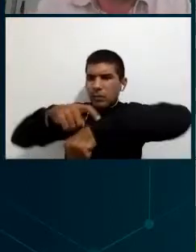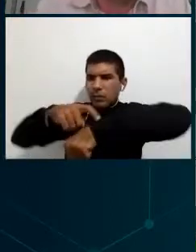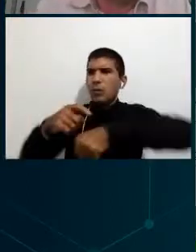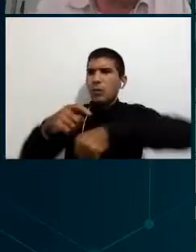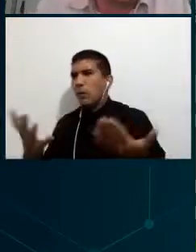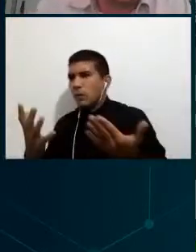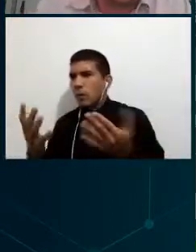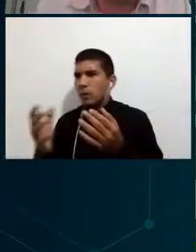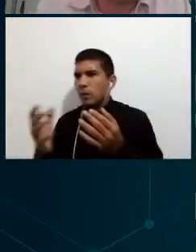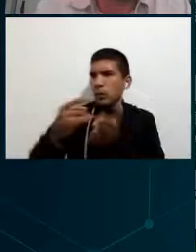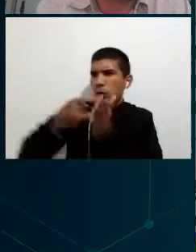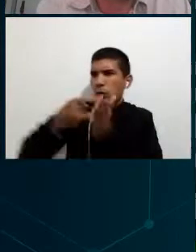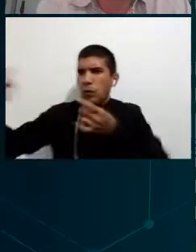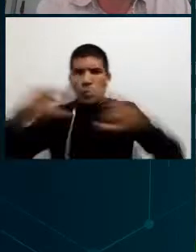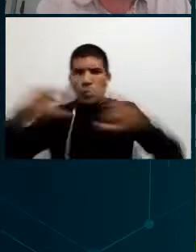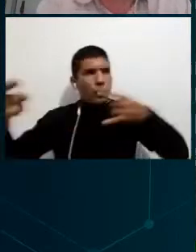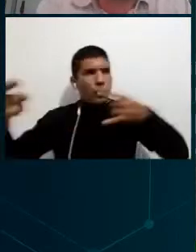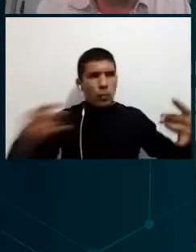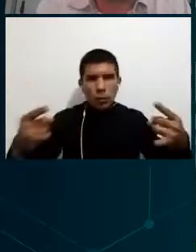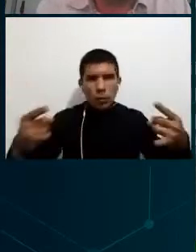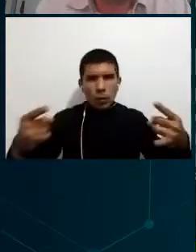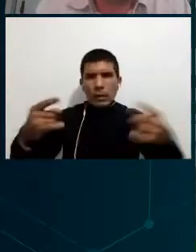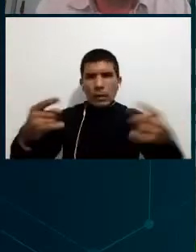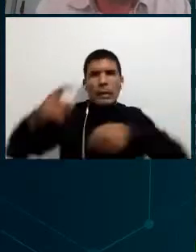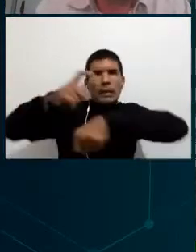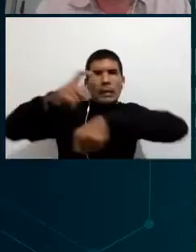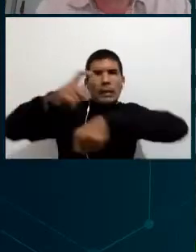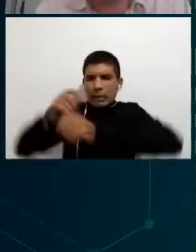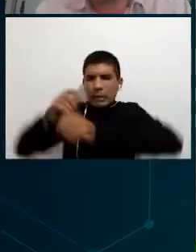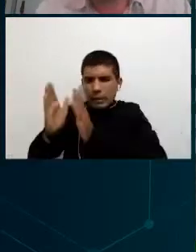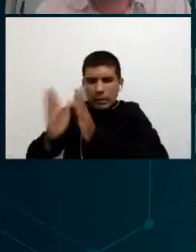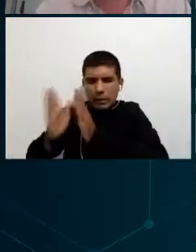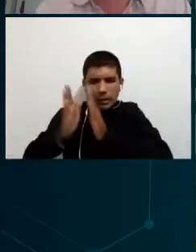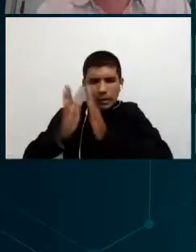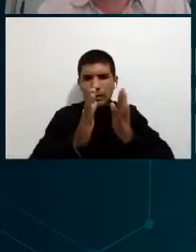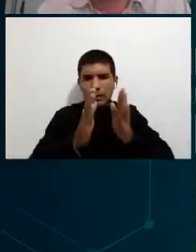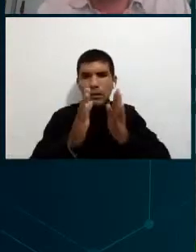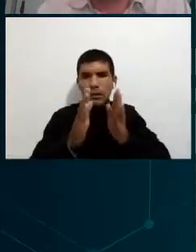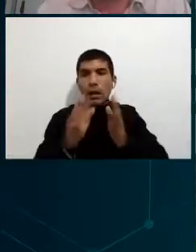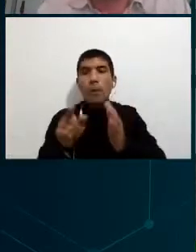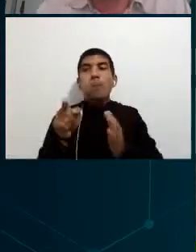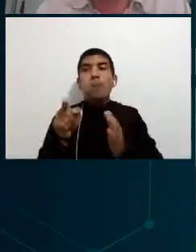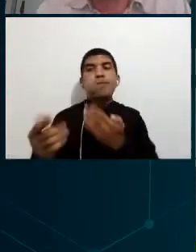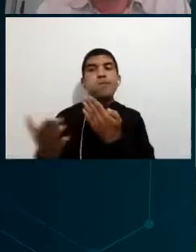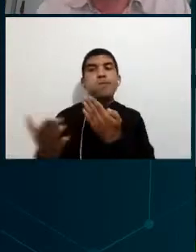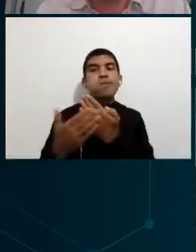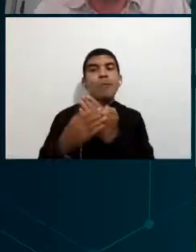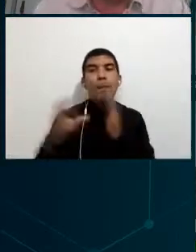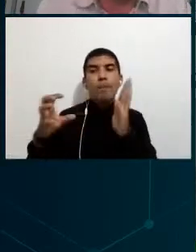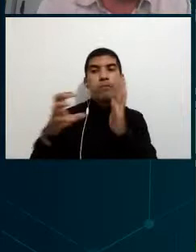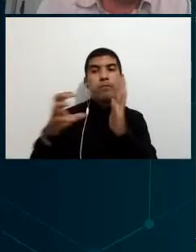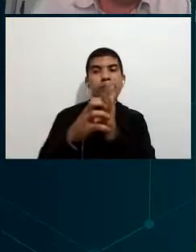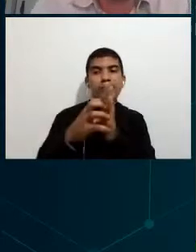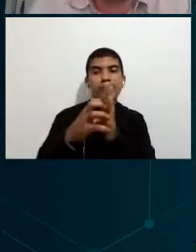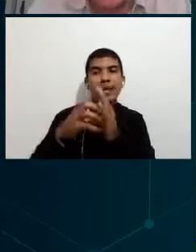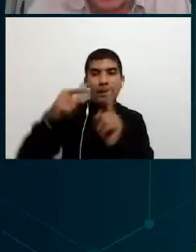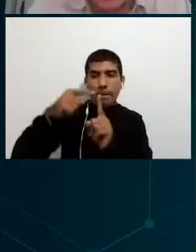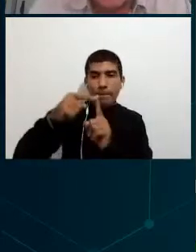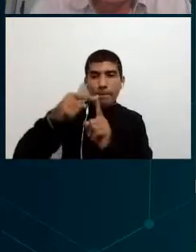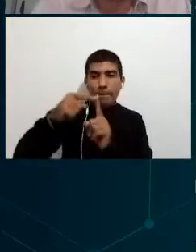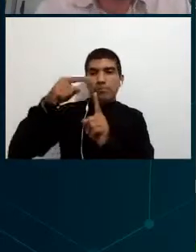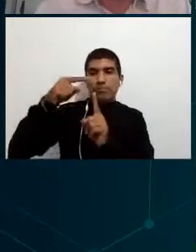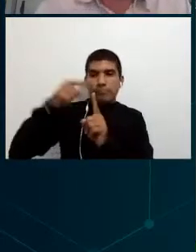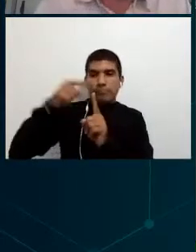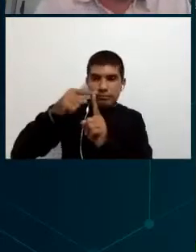toda esa información y todos esos parámetros los obtuvimos de los relés y los comparamos con los límites establecidos por la